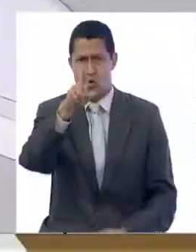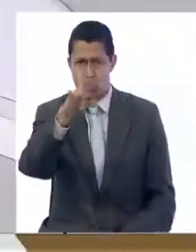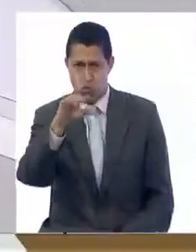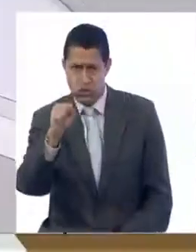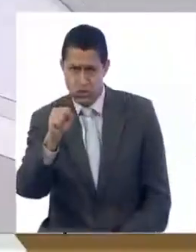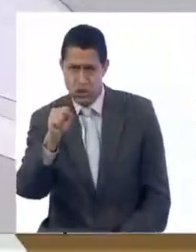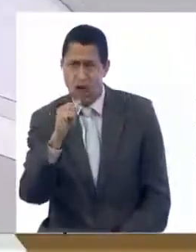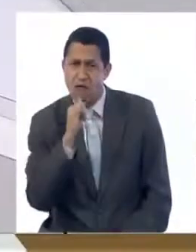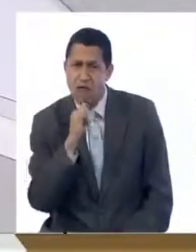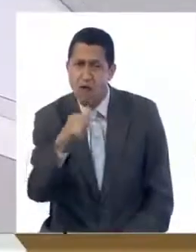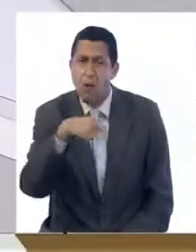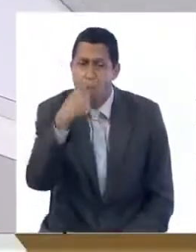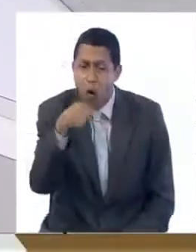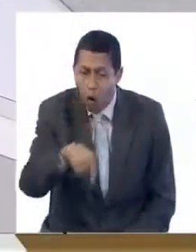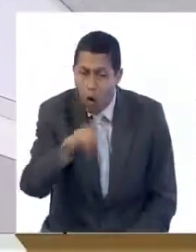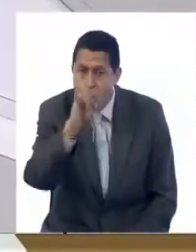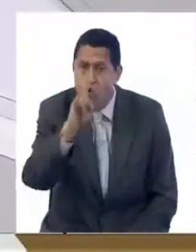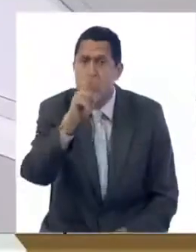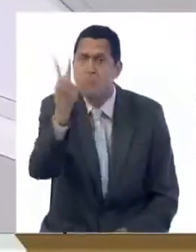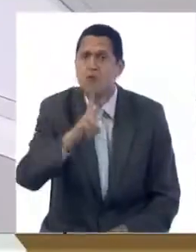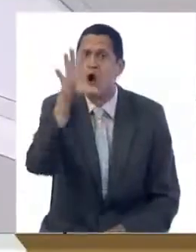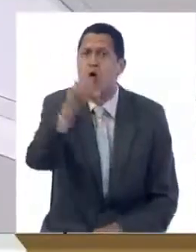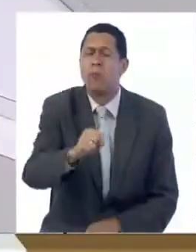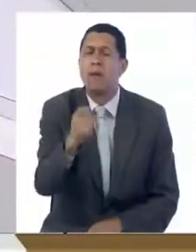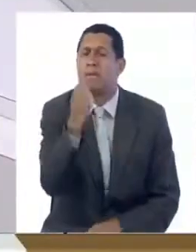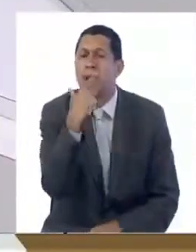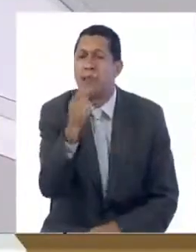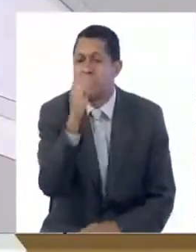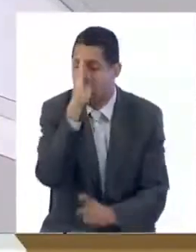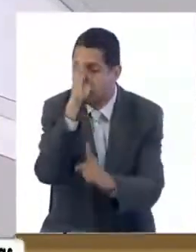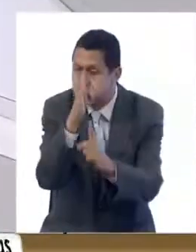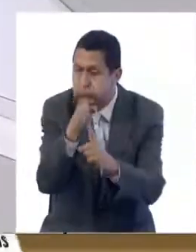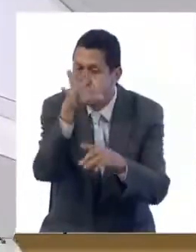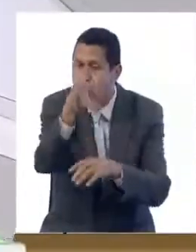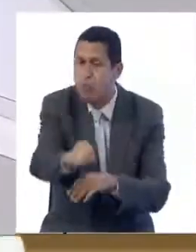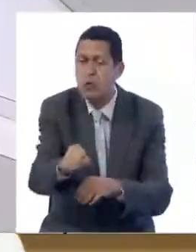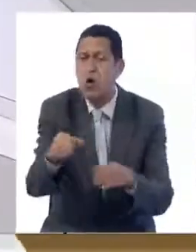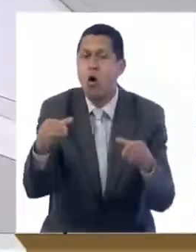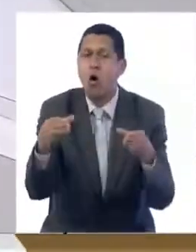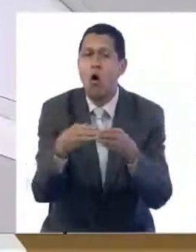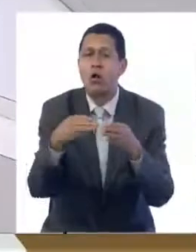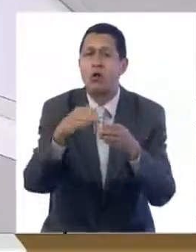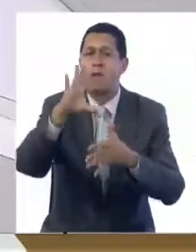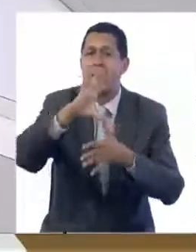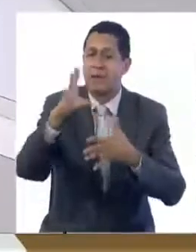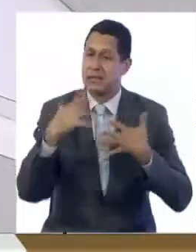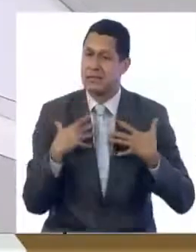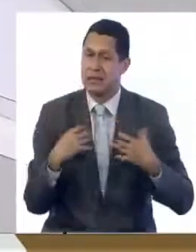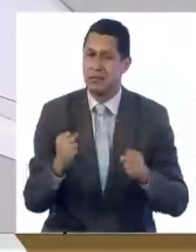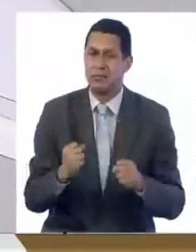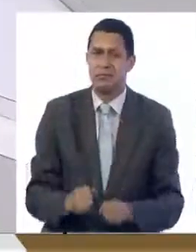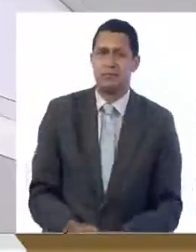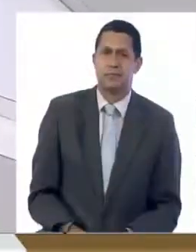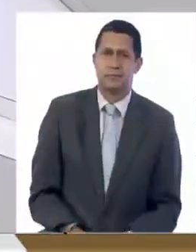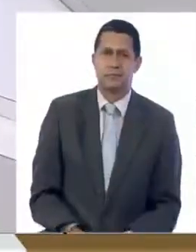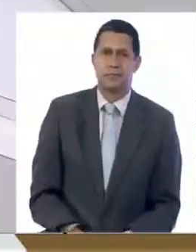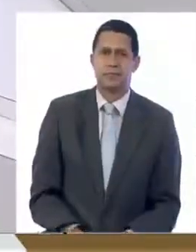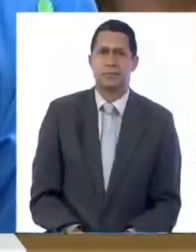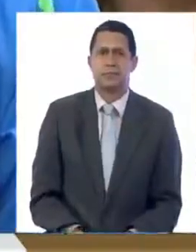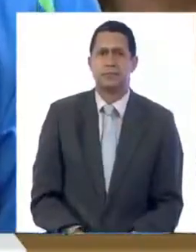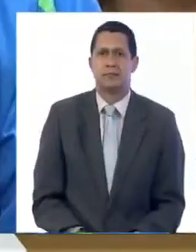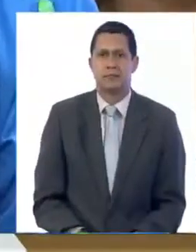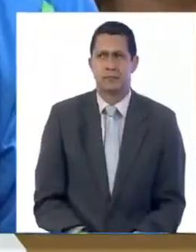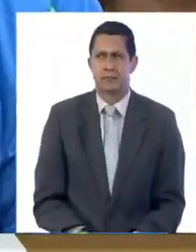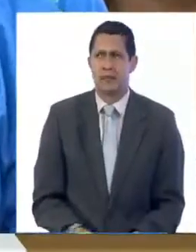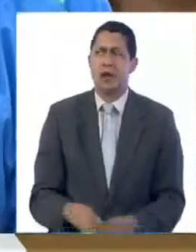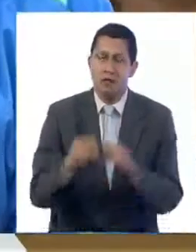López, anunció este lunes que Venezuela comprará medicamentos directamente con la Organización Panamericana de la Salud.